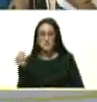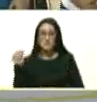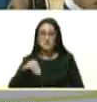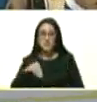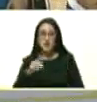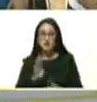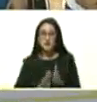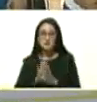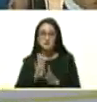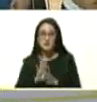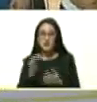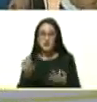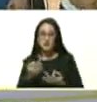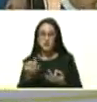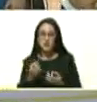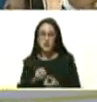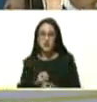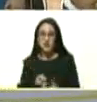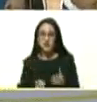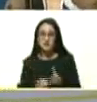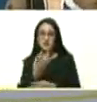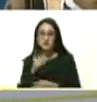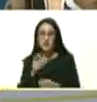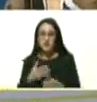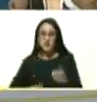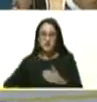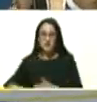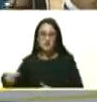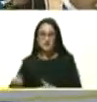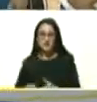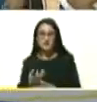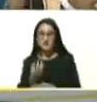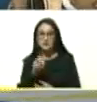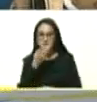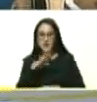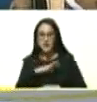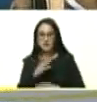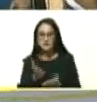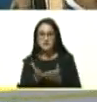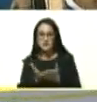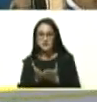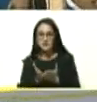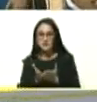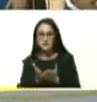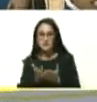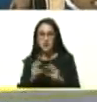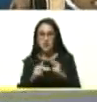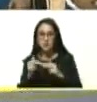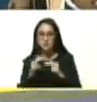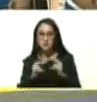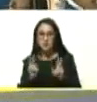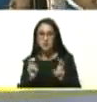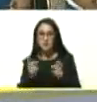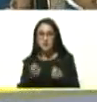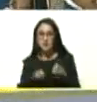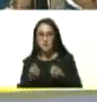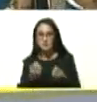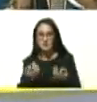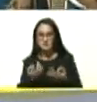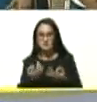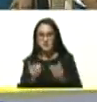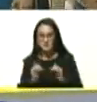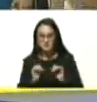de crecimiento, de creación de riqueza, de creación de bienes, de servicios y de construcción de la nueva economía que